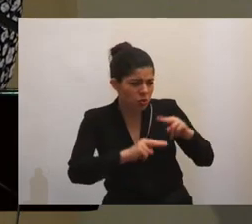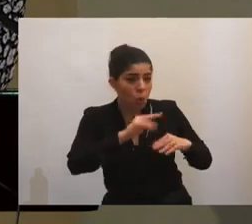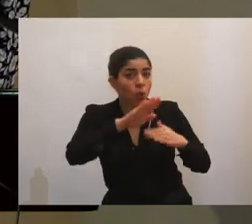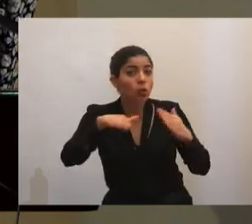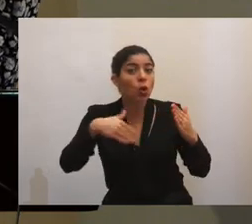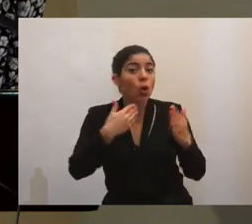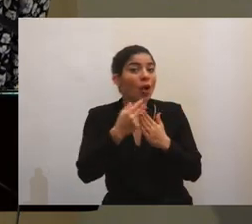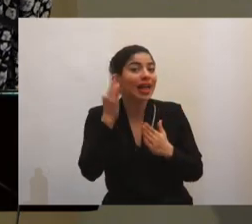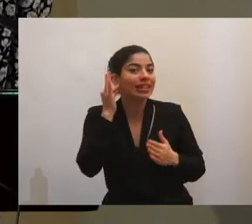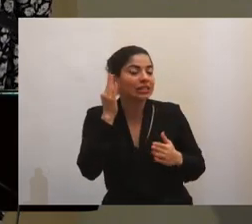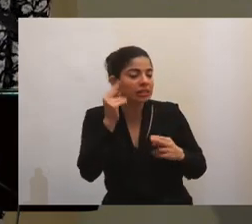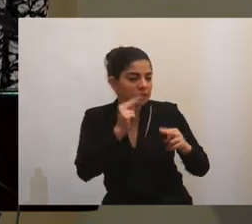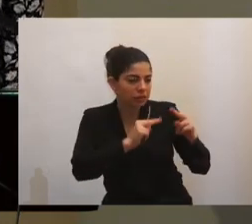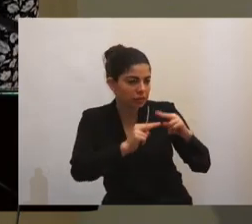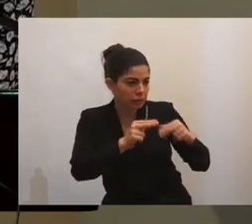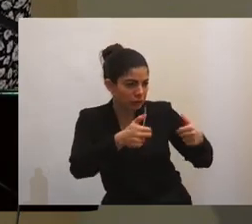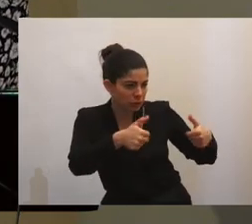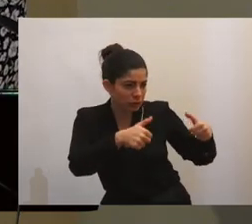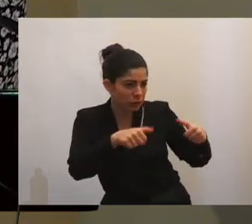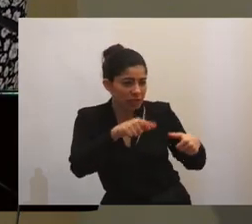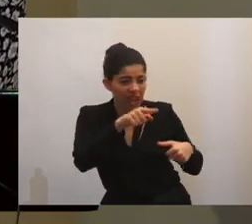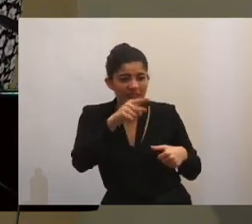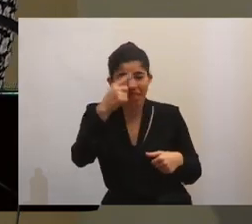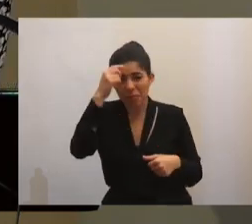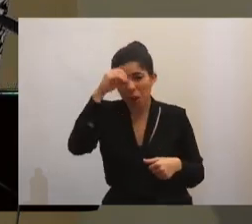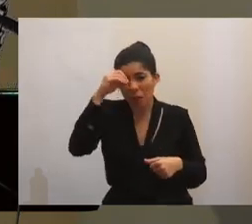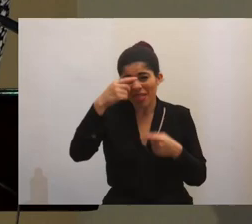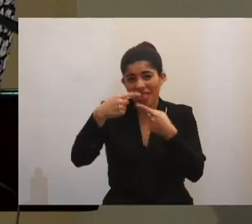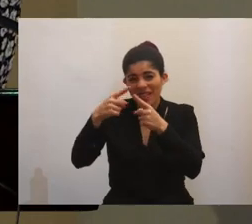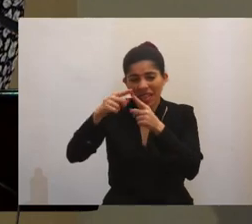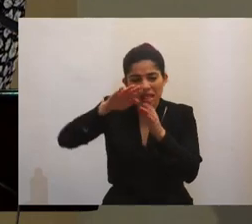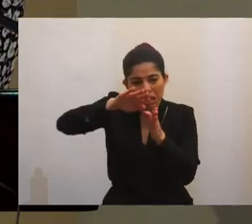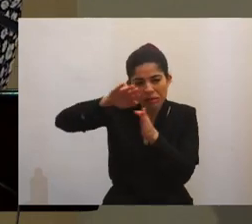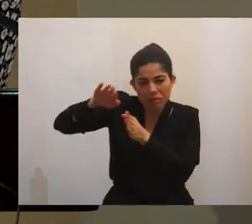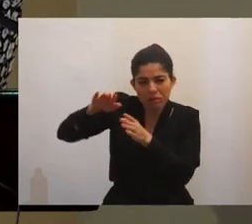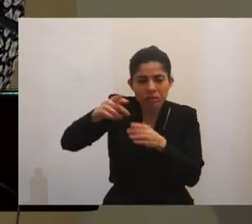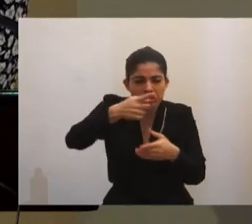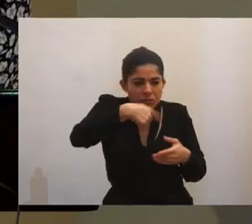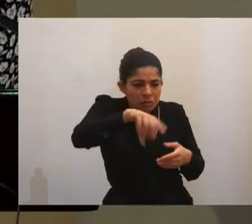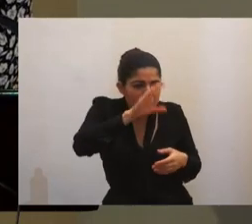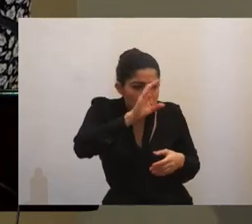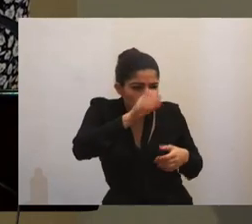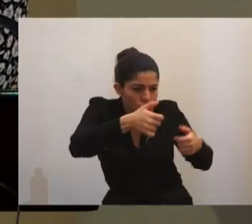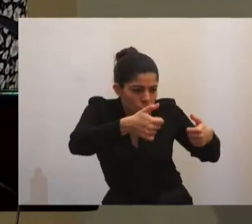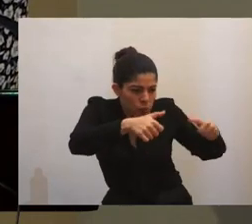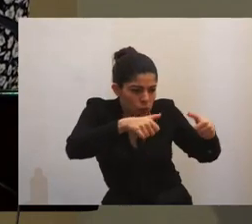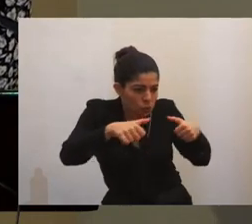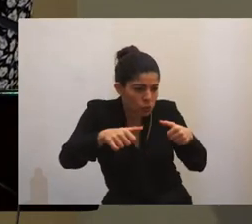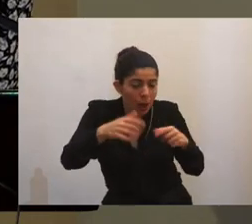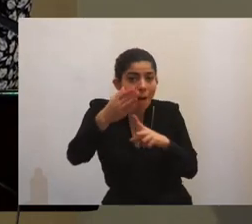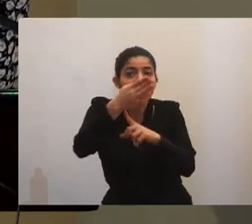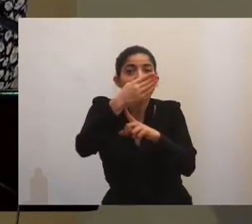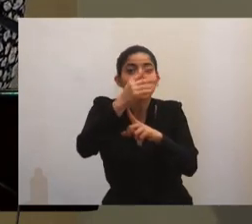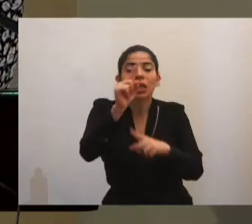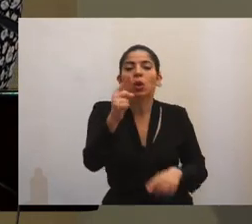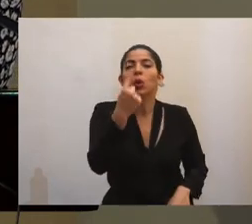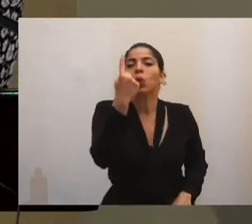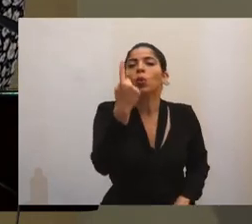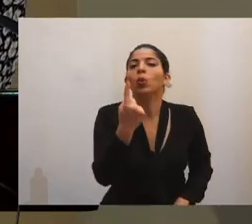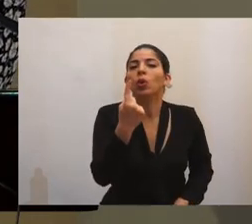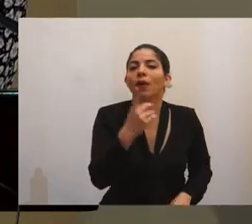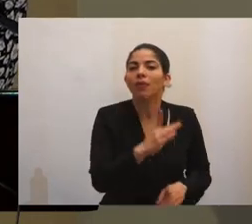todas, dejar a un lado las diferencias y saber que es una la bandera que vamos a